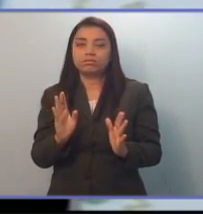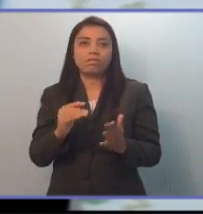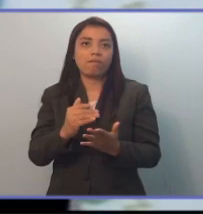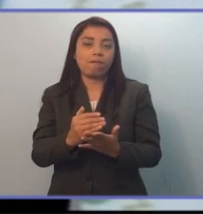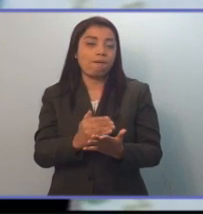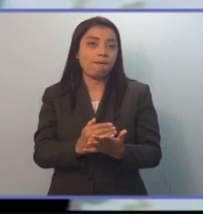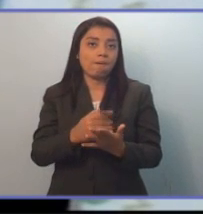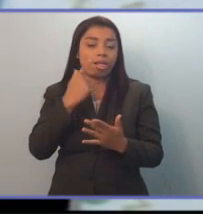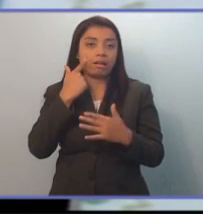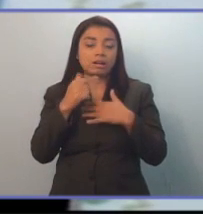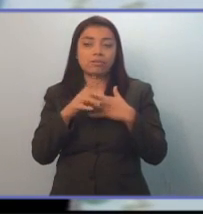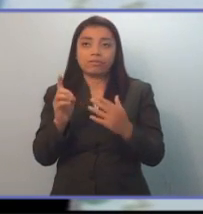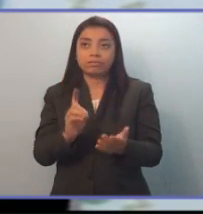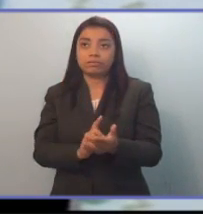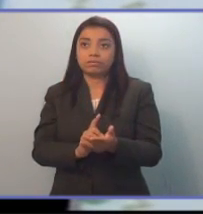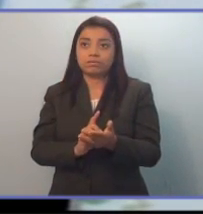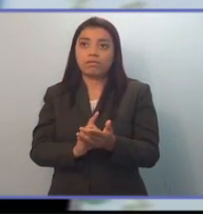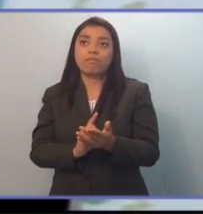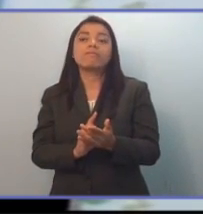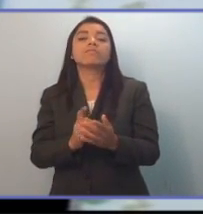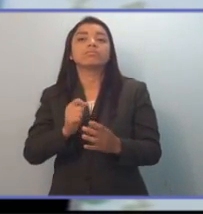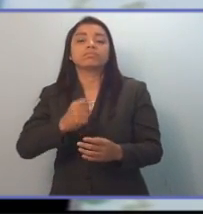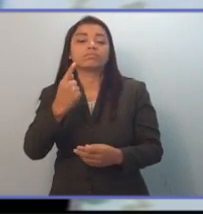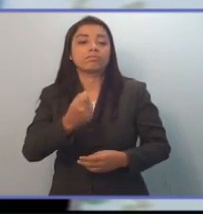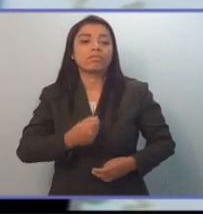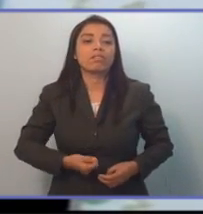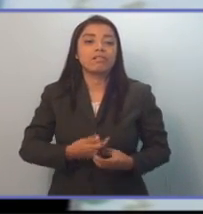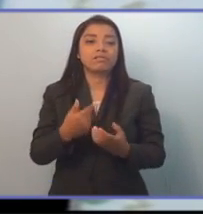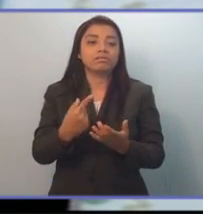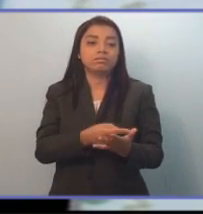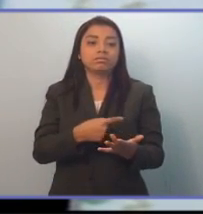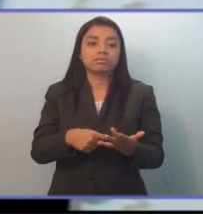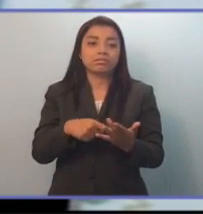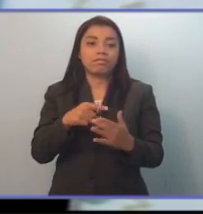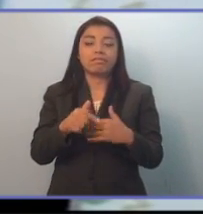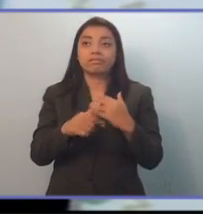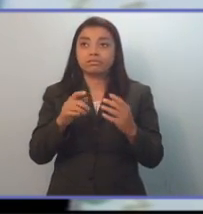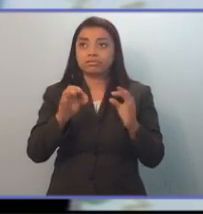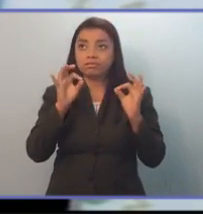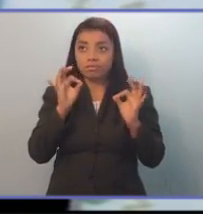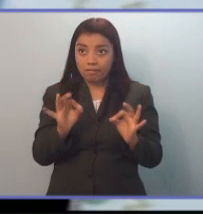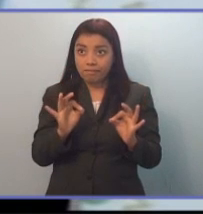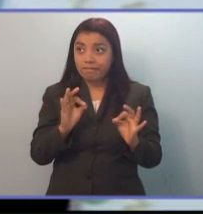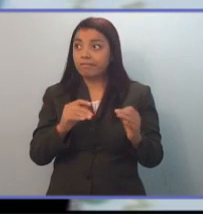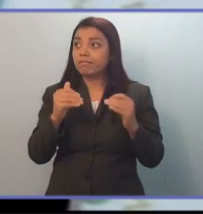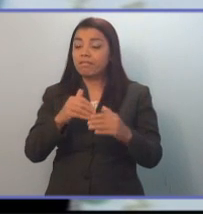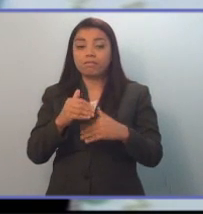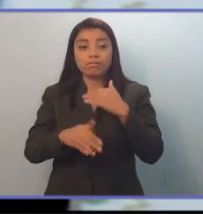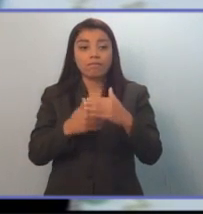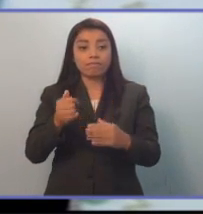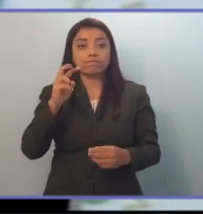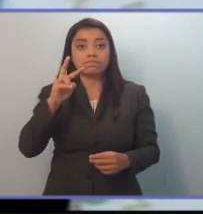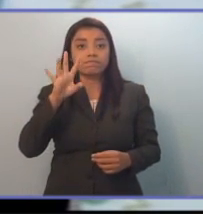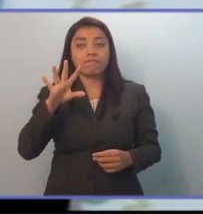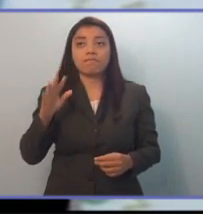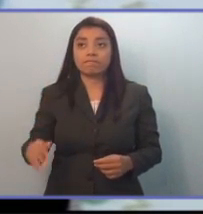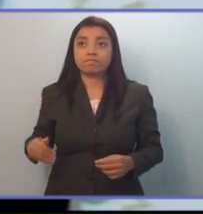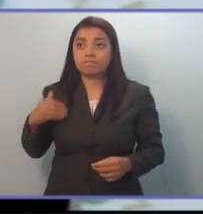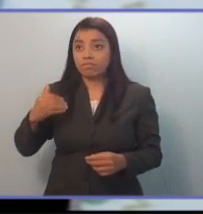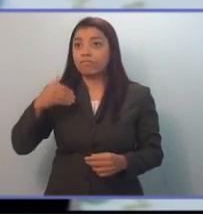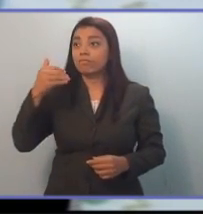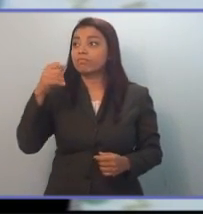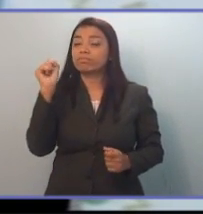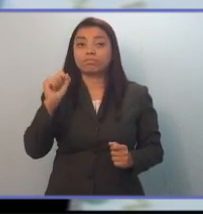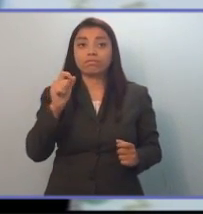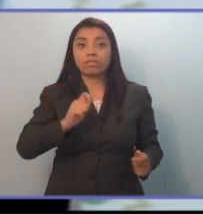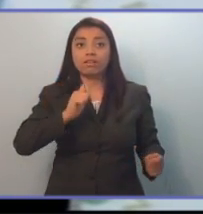familiares o el imputado mismo, ¿verdad? Puede denunciarlo a uno. Efectivamente, sí, en el transcurso de 25 años he sido denunciado